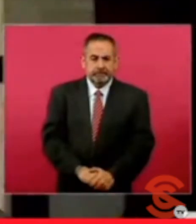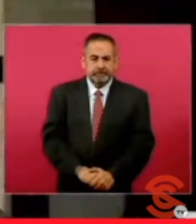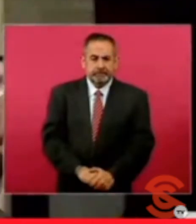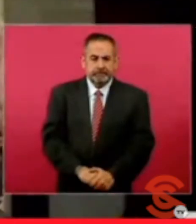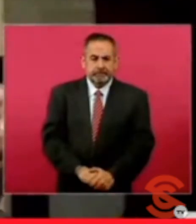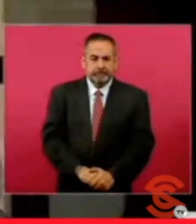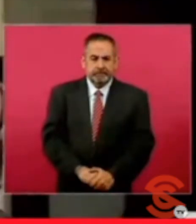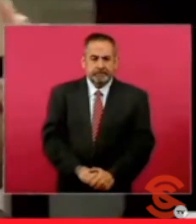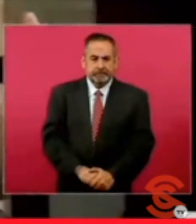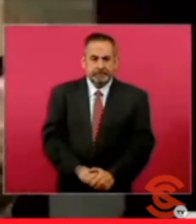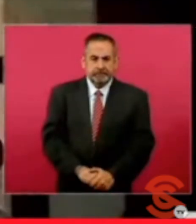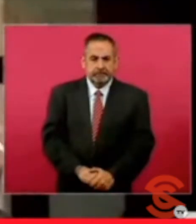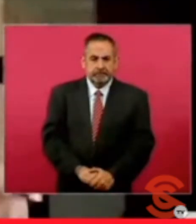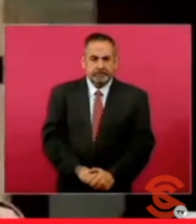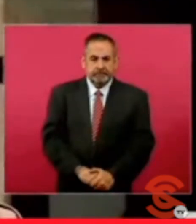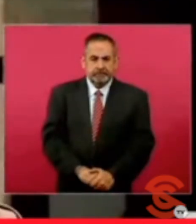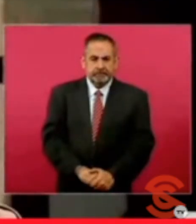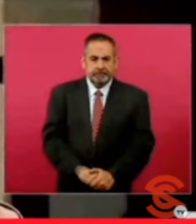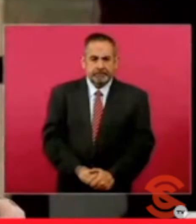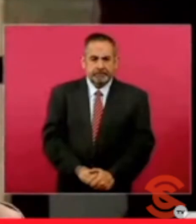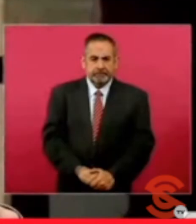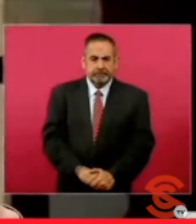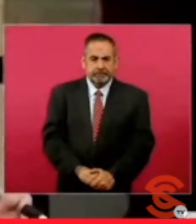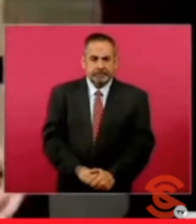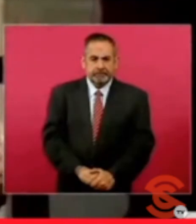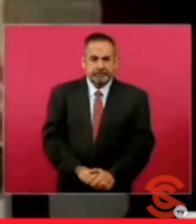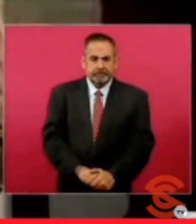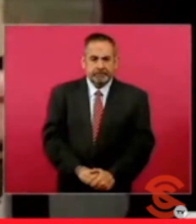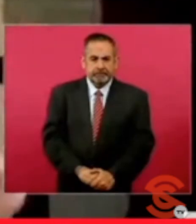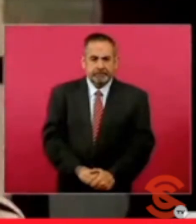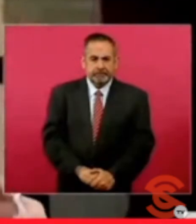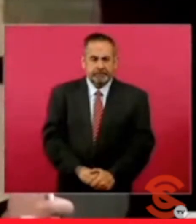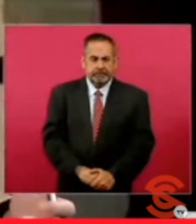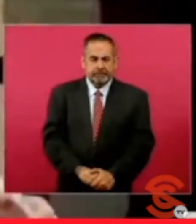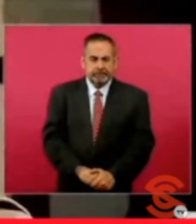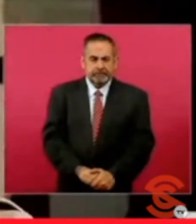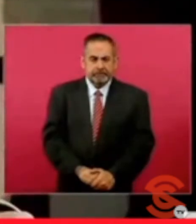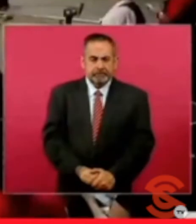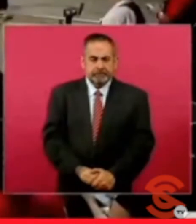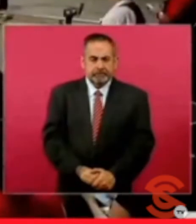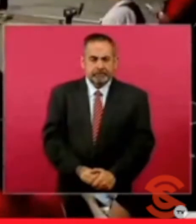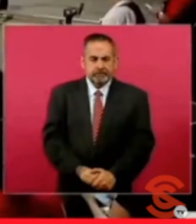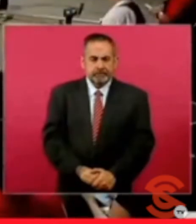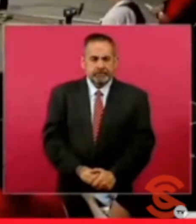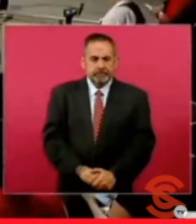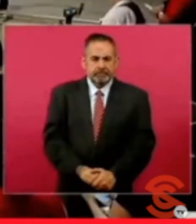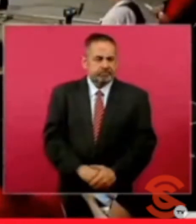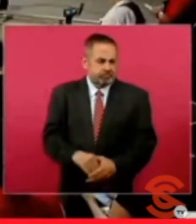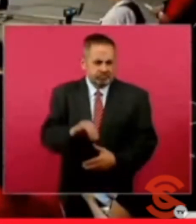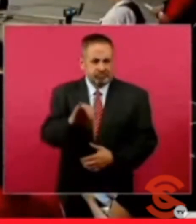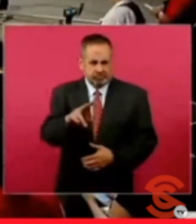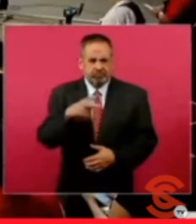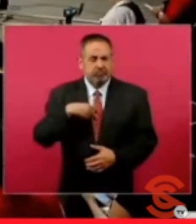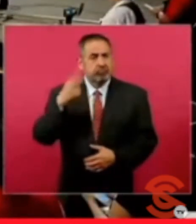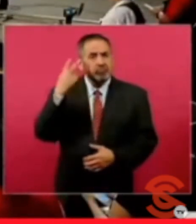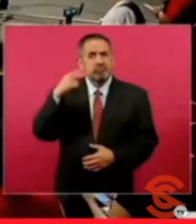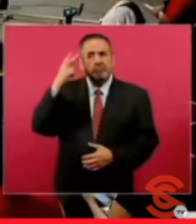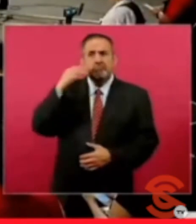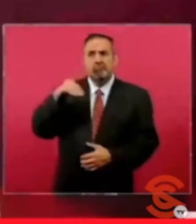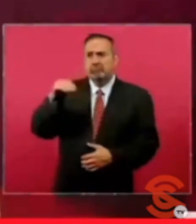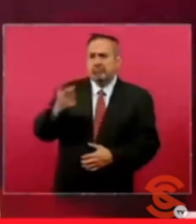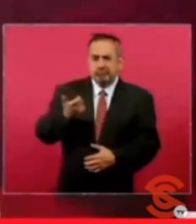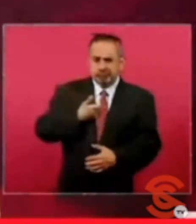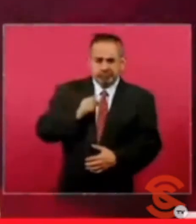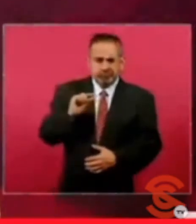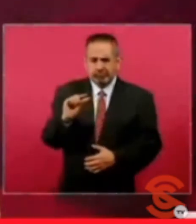tiene pues algunos gastos además de sí, los viáticos por mi trabajo, nada más.